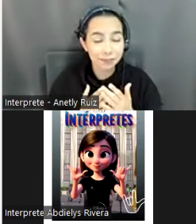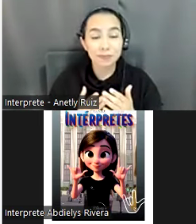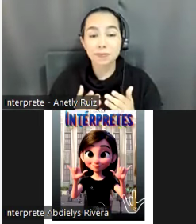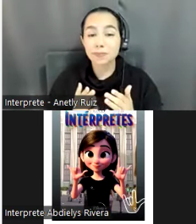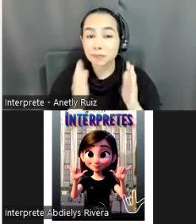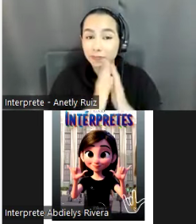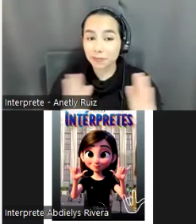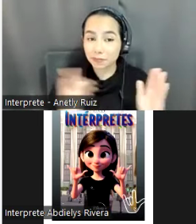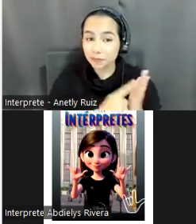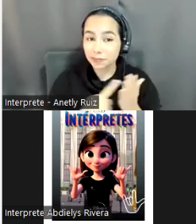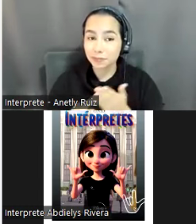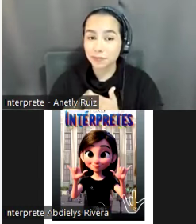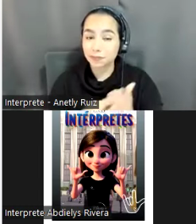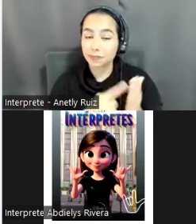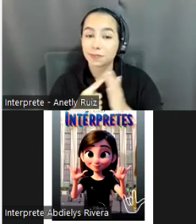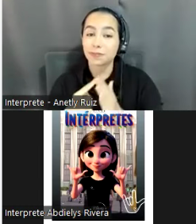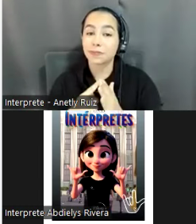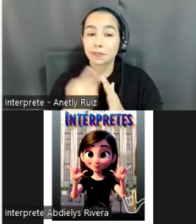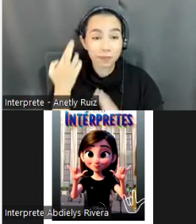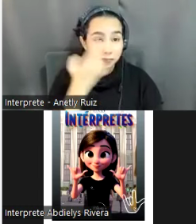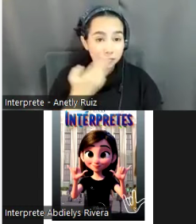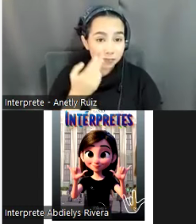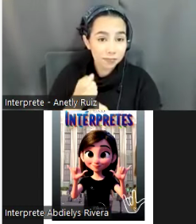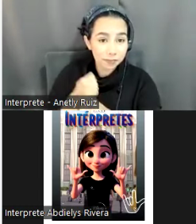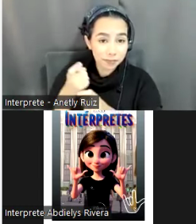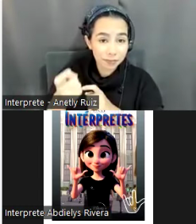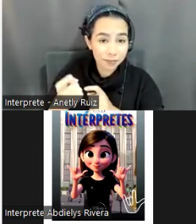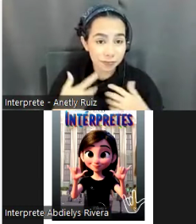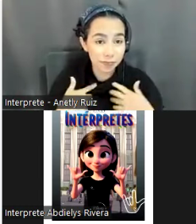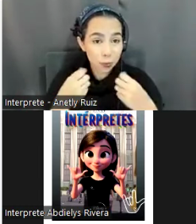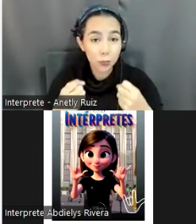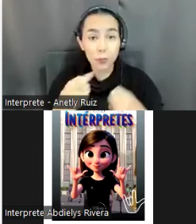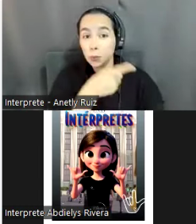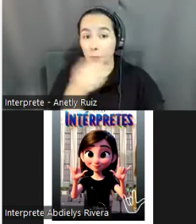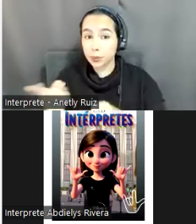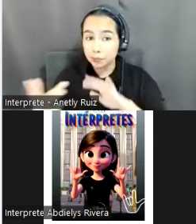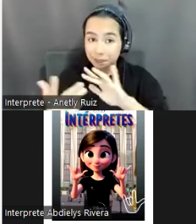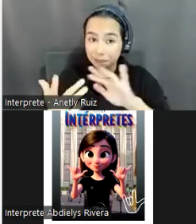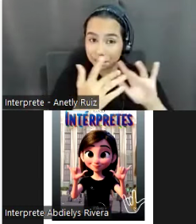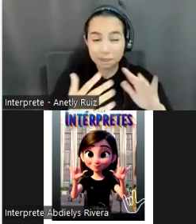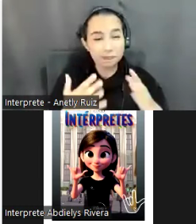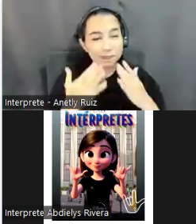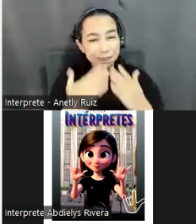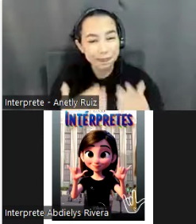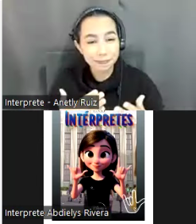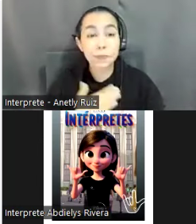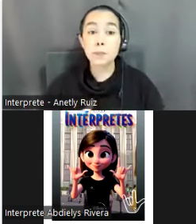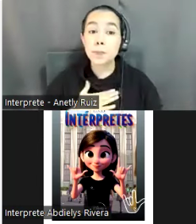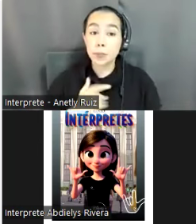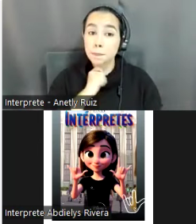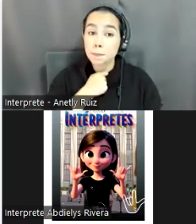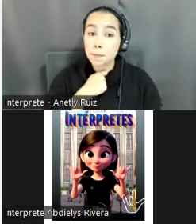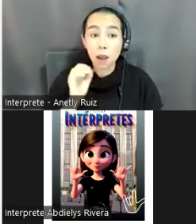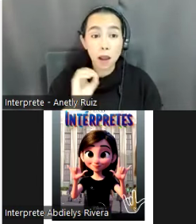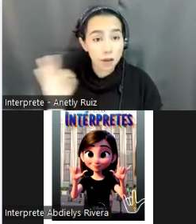2024. Agradecemos a todas las personas que se están conectando, que mantengan sus micrófonos apagados hasta